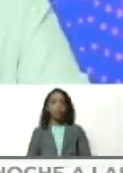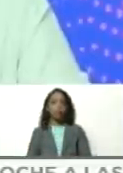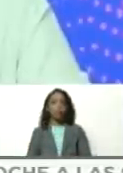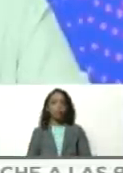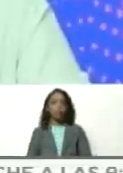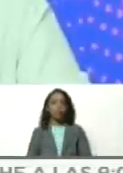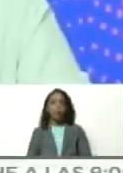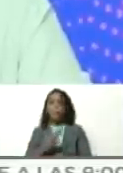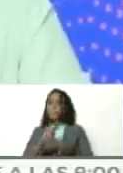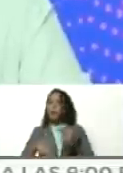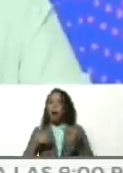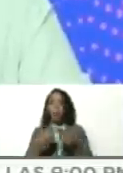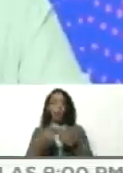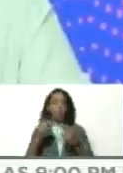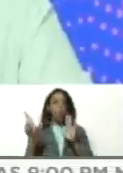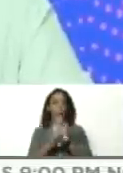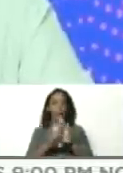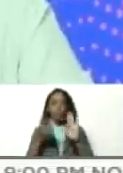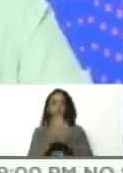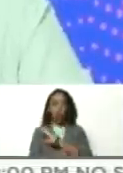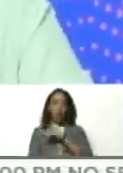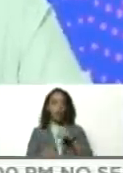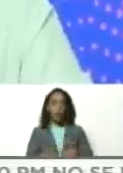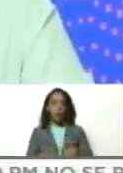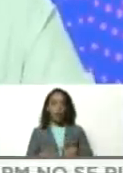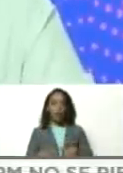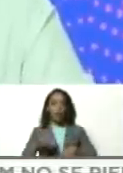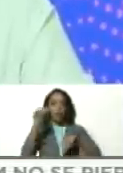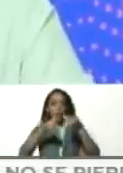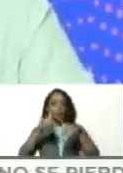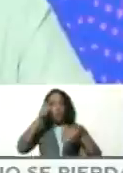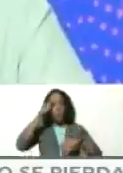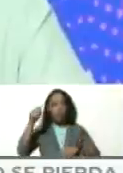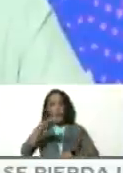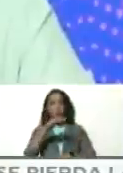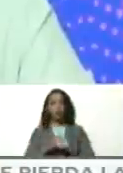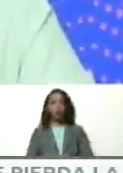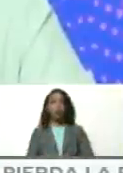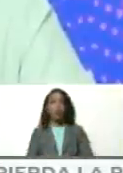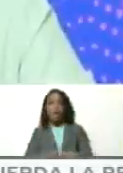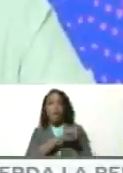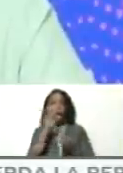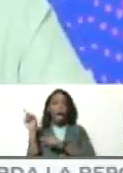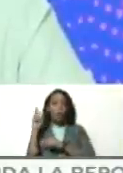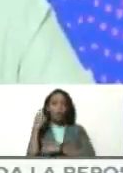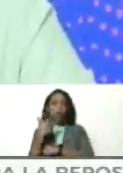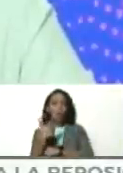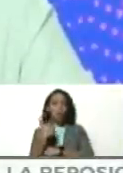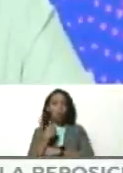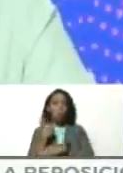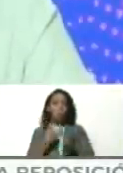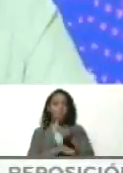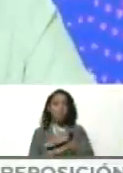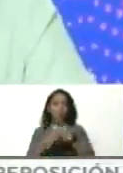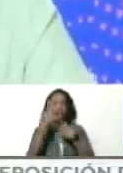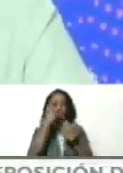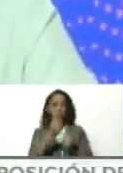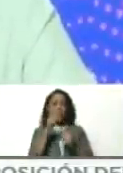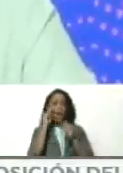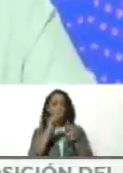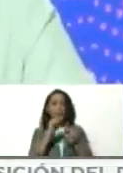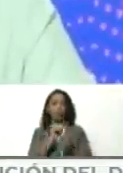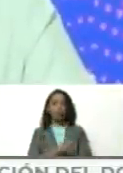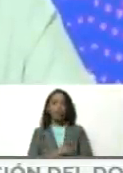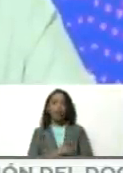Más ninguno tiene legitimidad y voto de pueblo. Y con ellos tres me voy a entender.